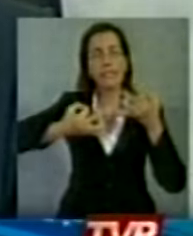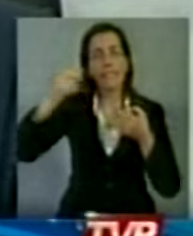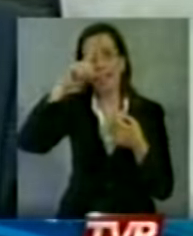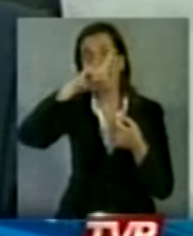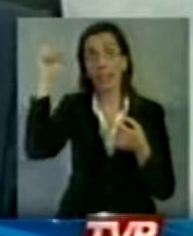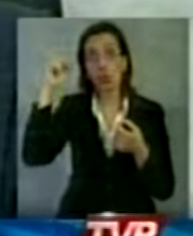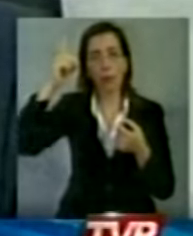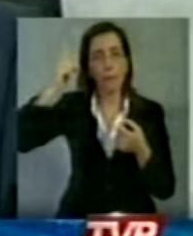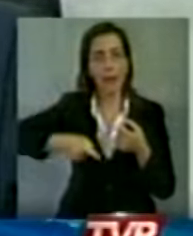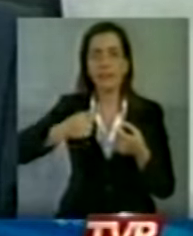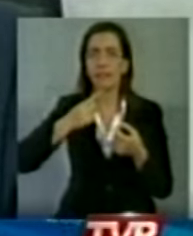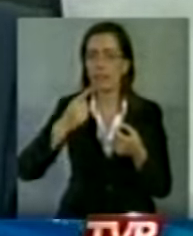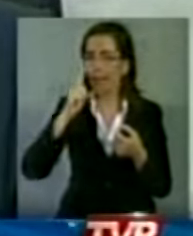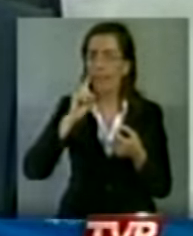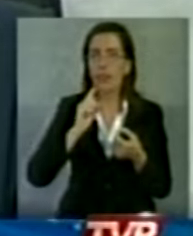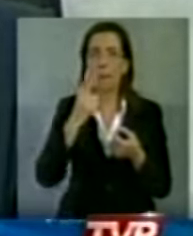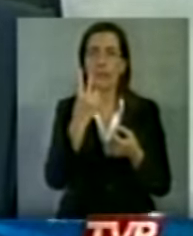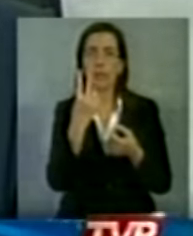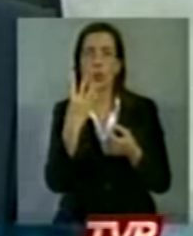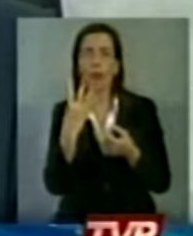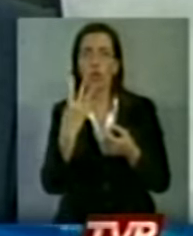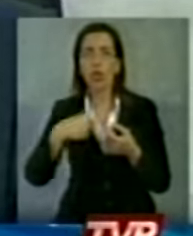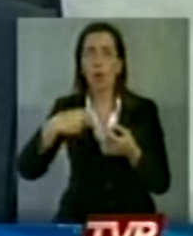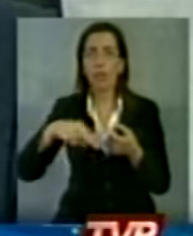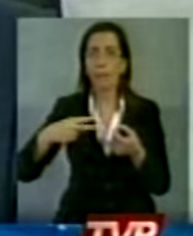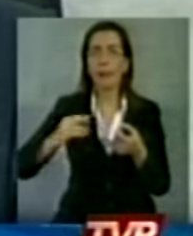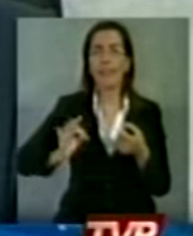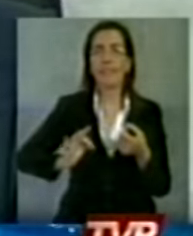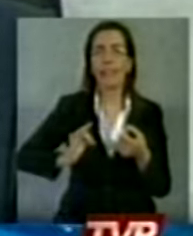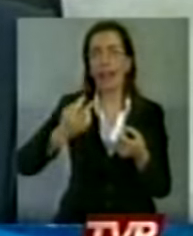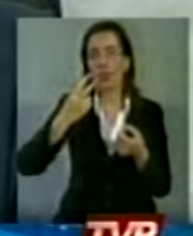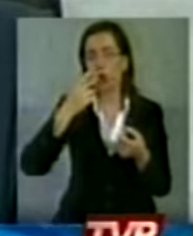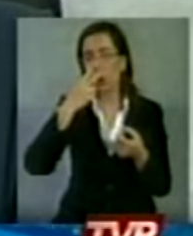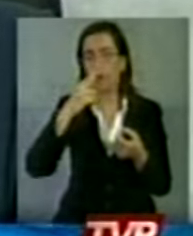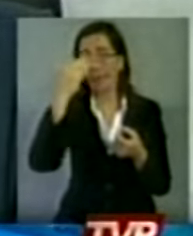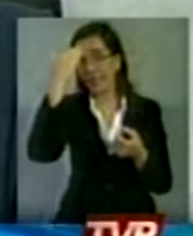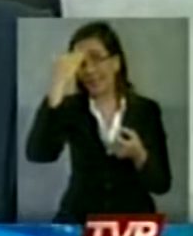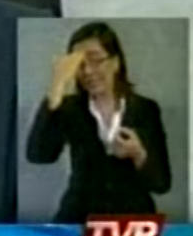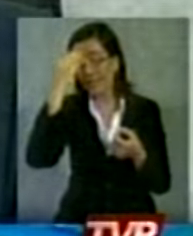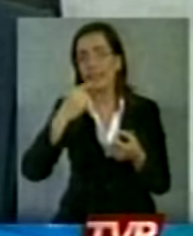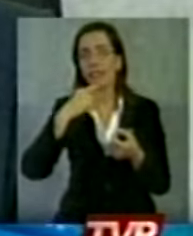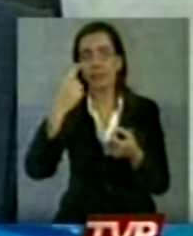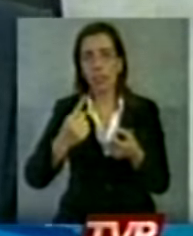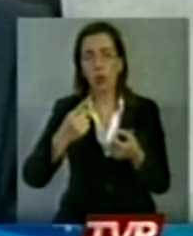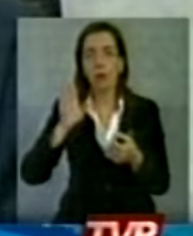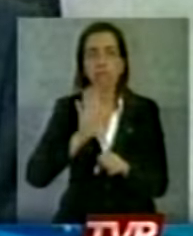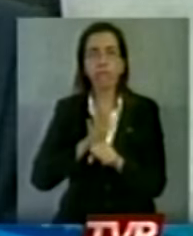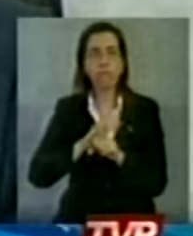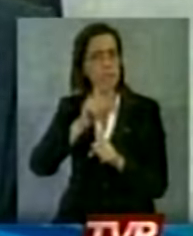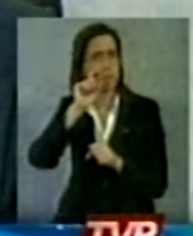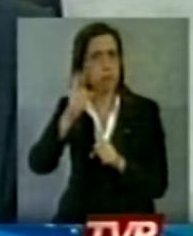de la Nación el día 24 de noviembre del año 2015, por el que se declaró la